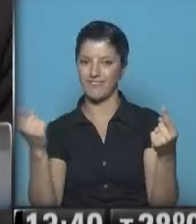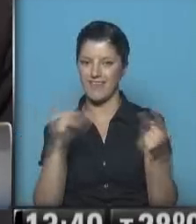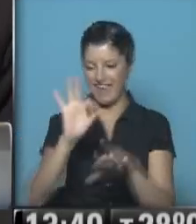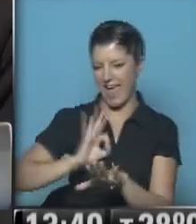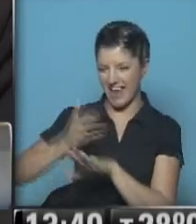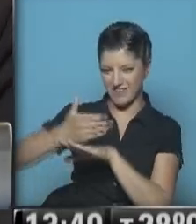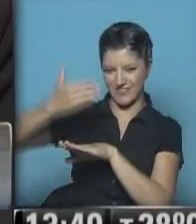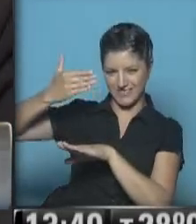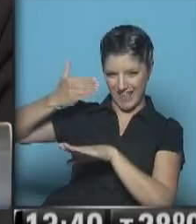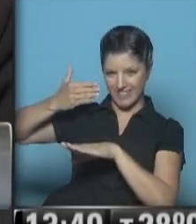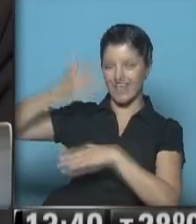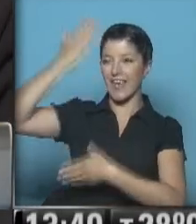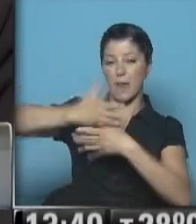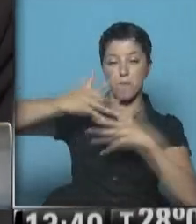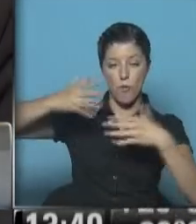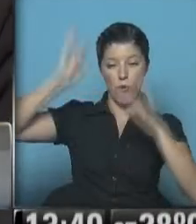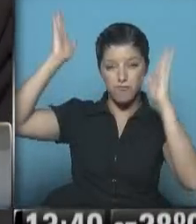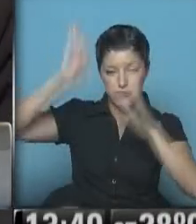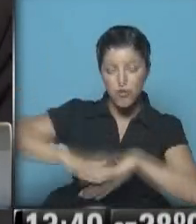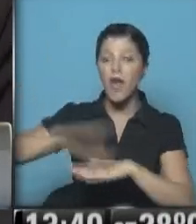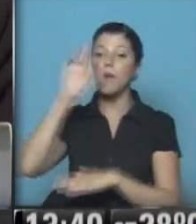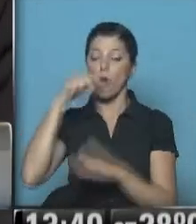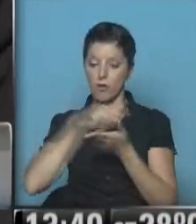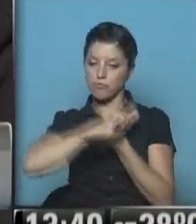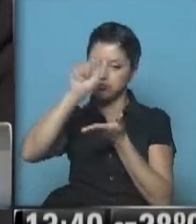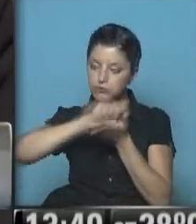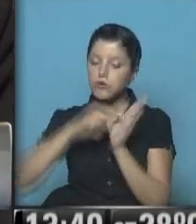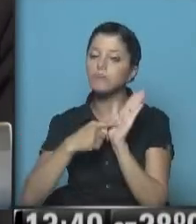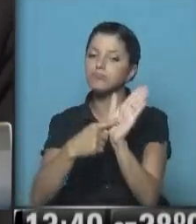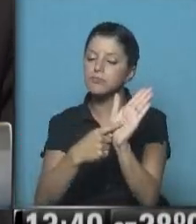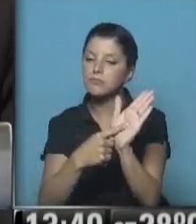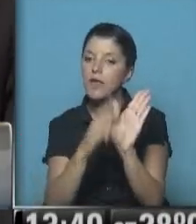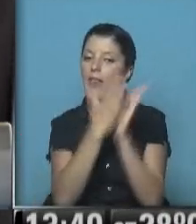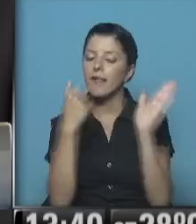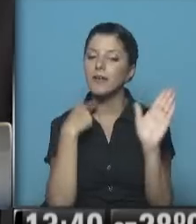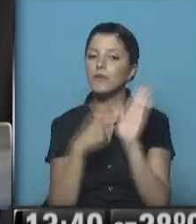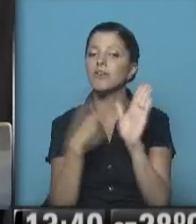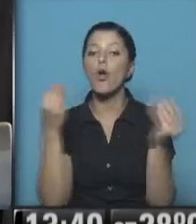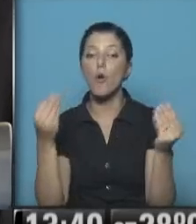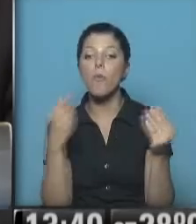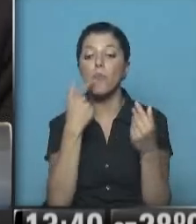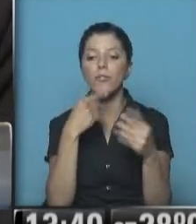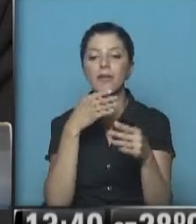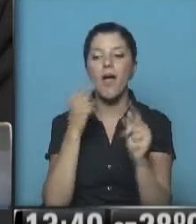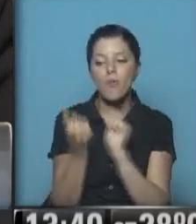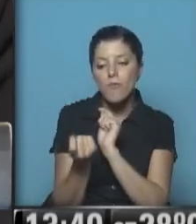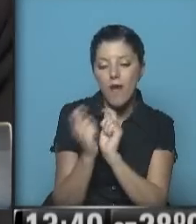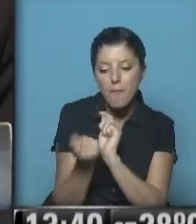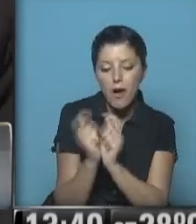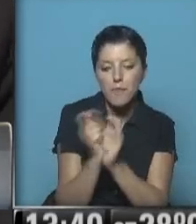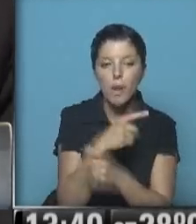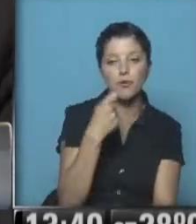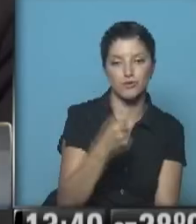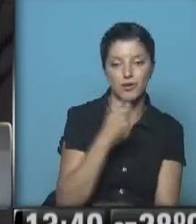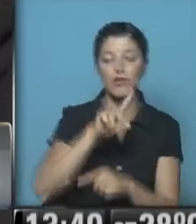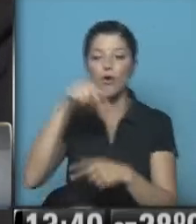antes de la caída, sí, del muro planteaba este tema y planteaba cómo podía darse una transición del socialismo hacia